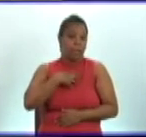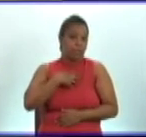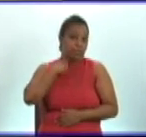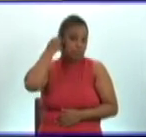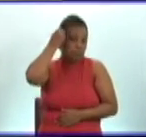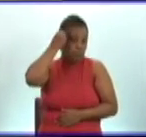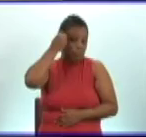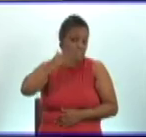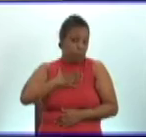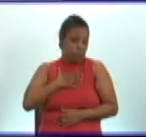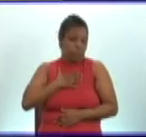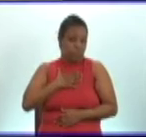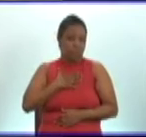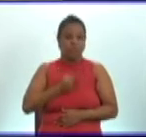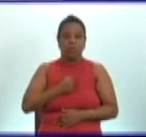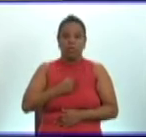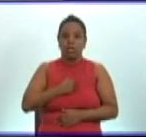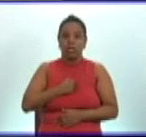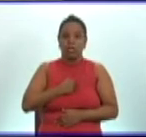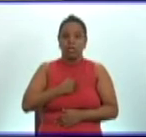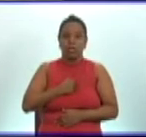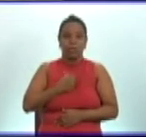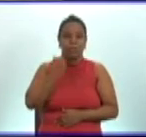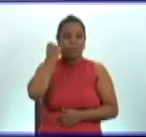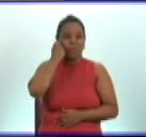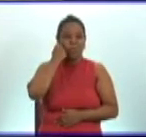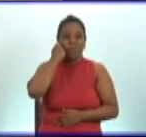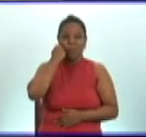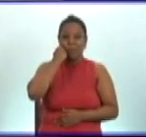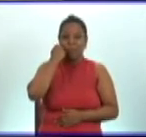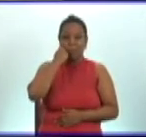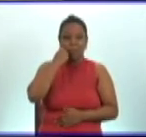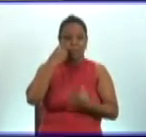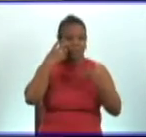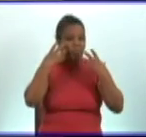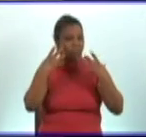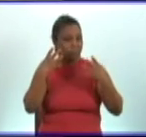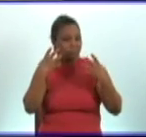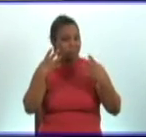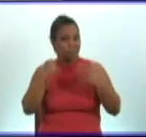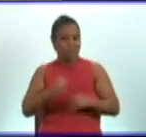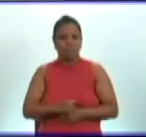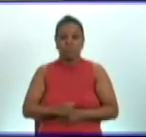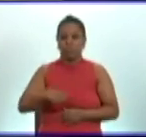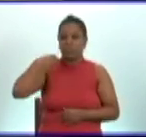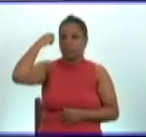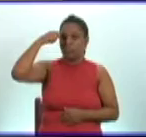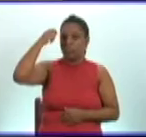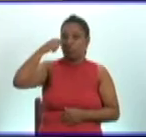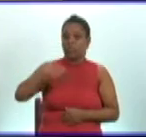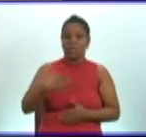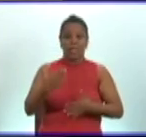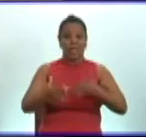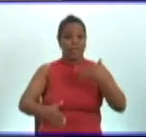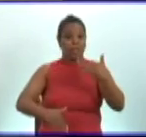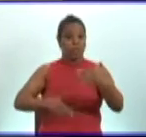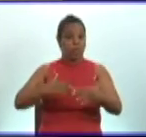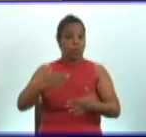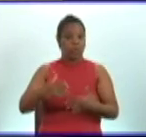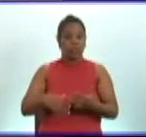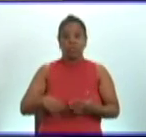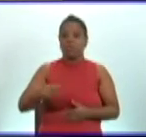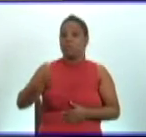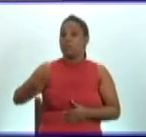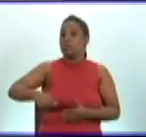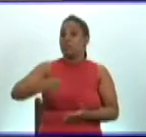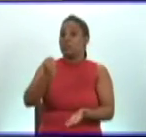que me impactó muchísimo de la película y va a ser ese proceso del juicio que se le va a desarrollar a los estudiantes de medicina. Y es